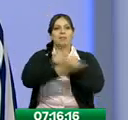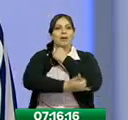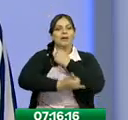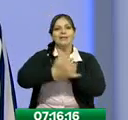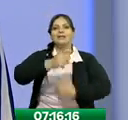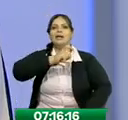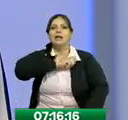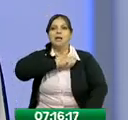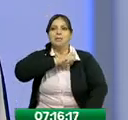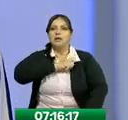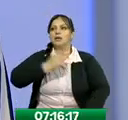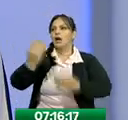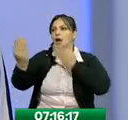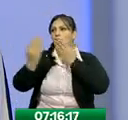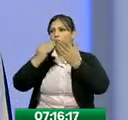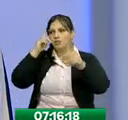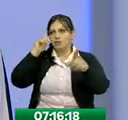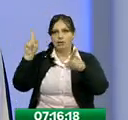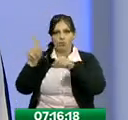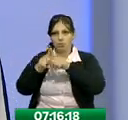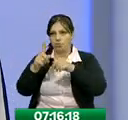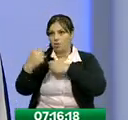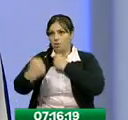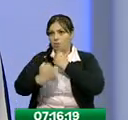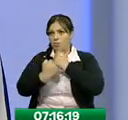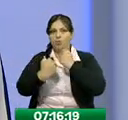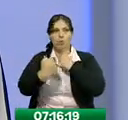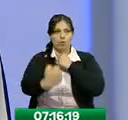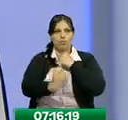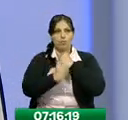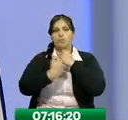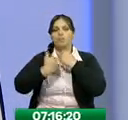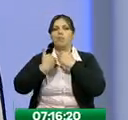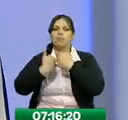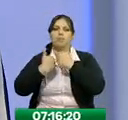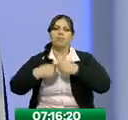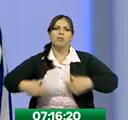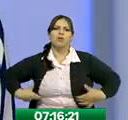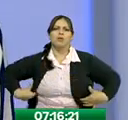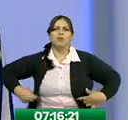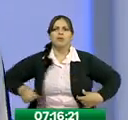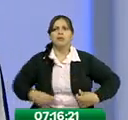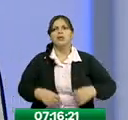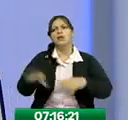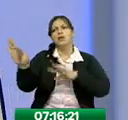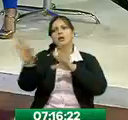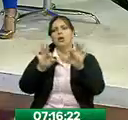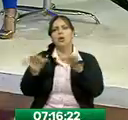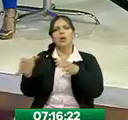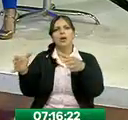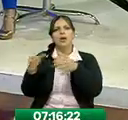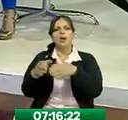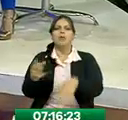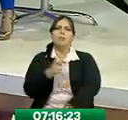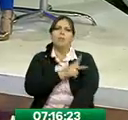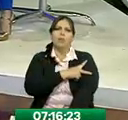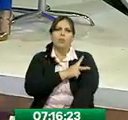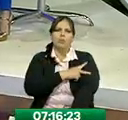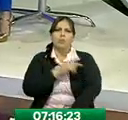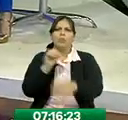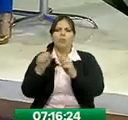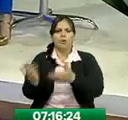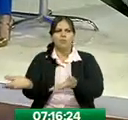para buscar la capacitación correcta de las personas que van a estar encargados de estos niños. Ministra, no obstante,